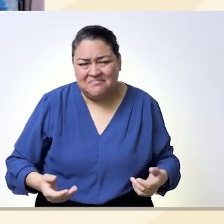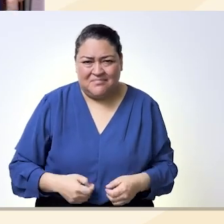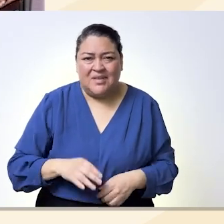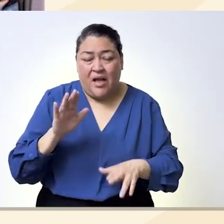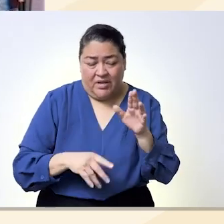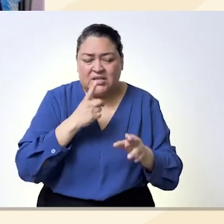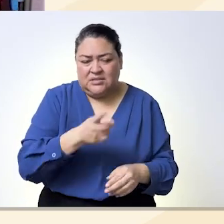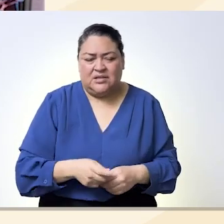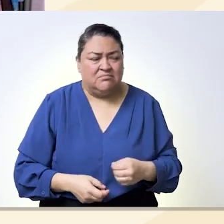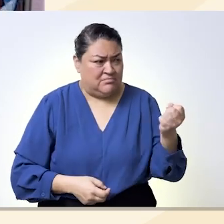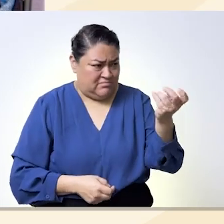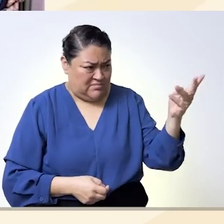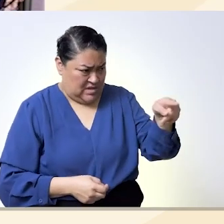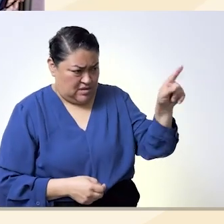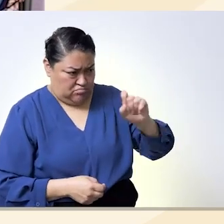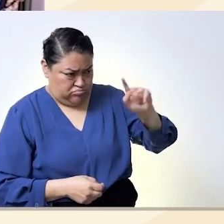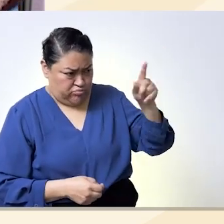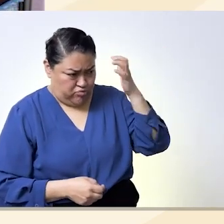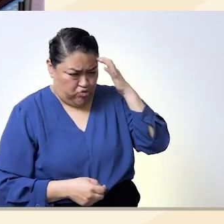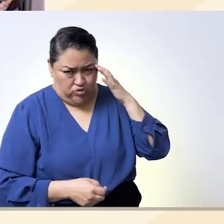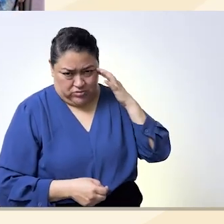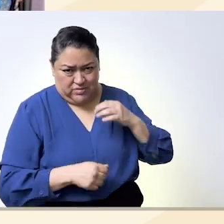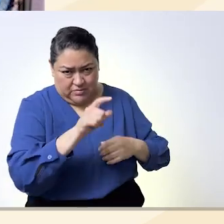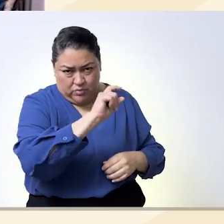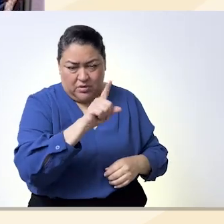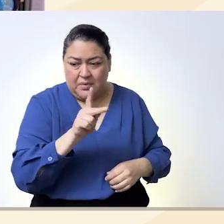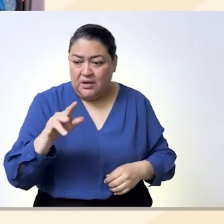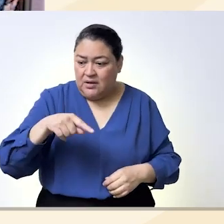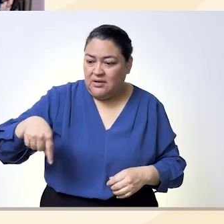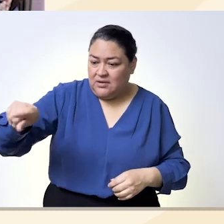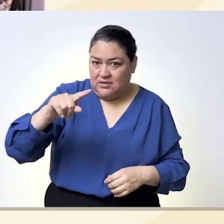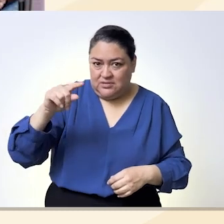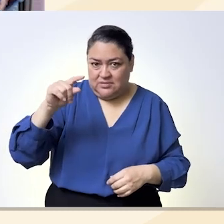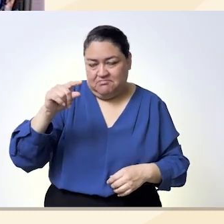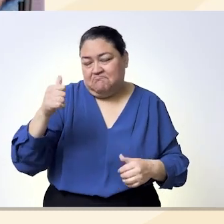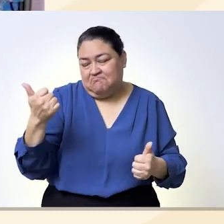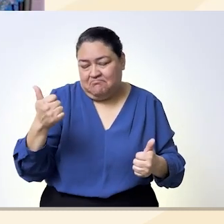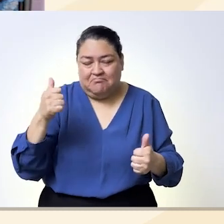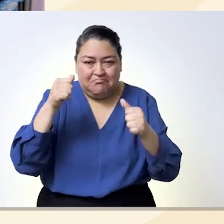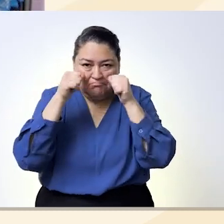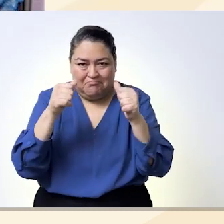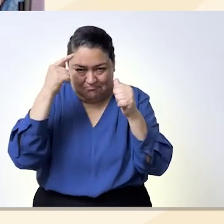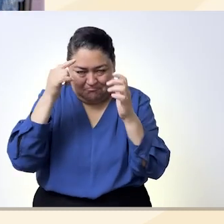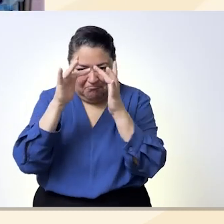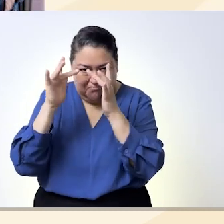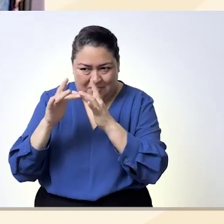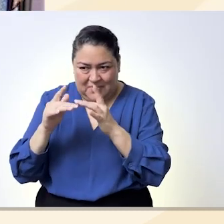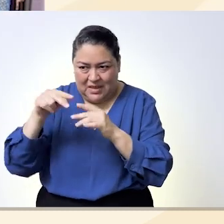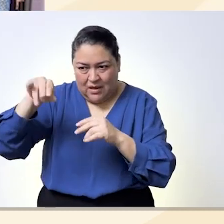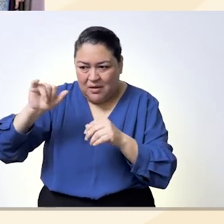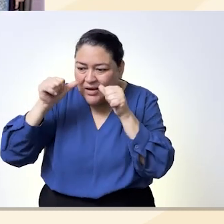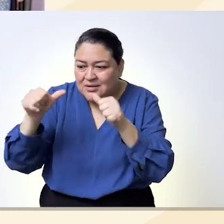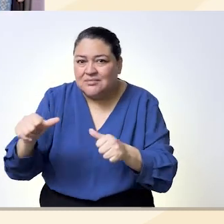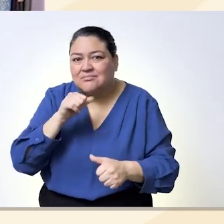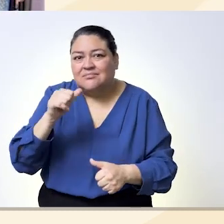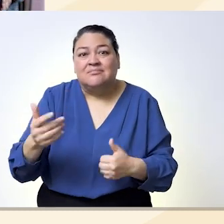¿Y qué pasa con la persona especialista neurodivergente? Que cada vez hay más. ¿Qué pasa con todas esas personas neurodivergentes que por su propia vivencia ya son expertas